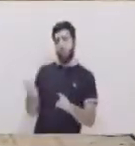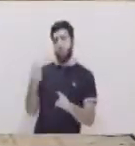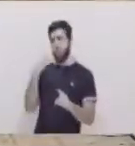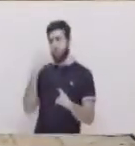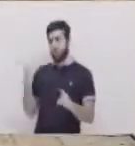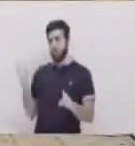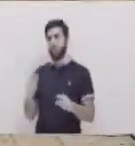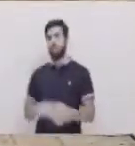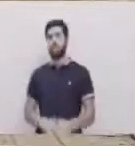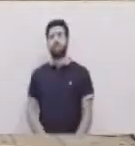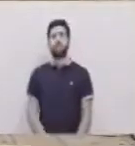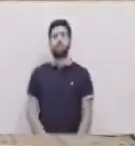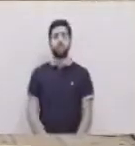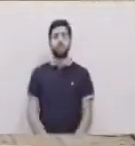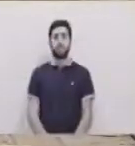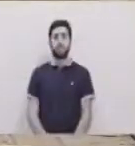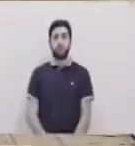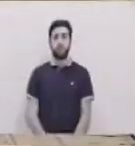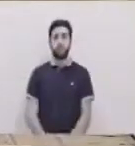Tiramos.